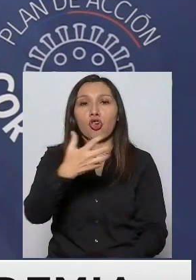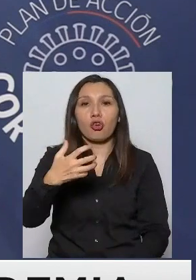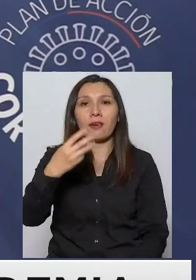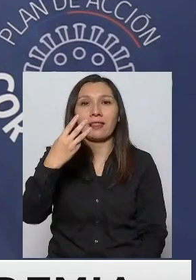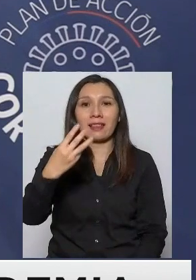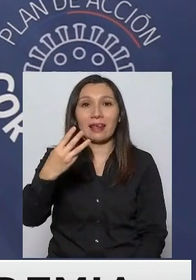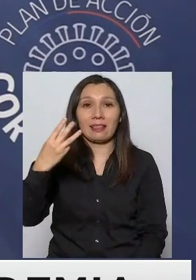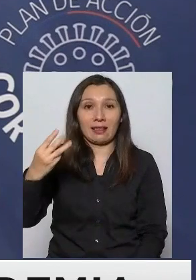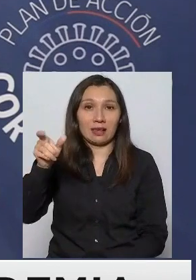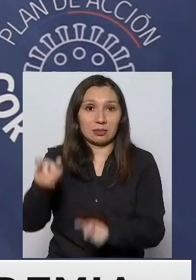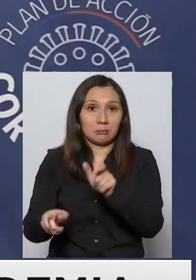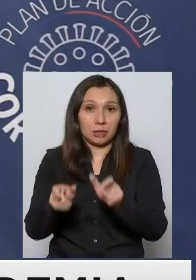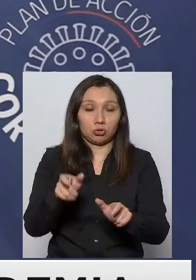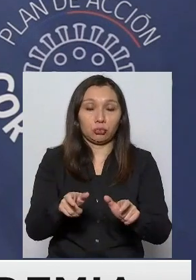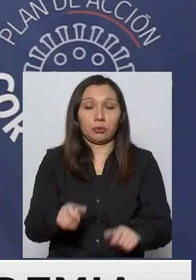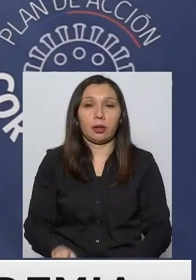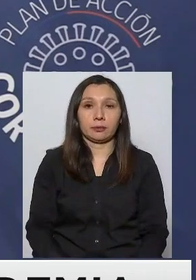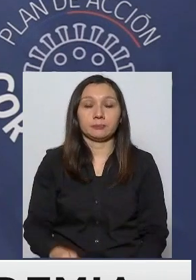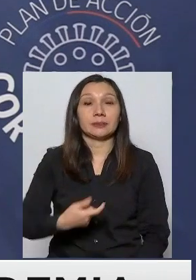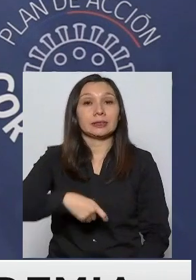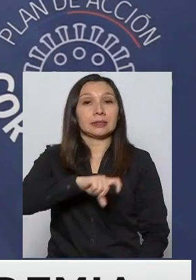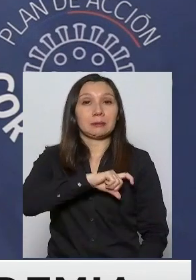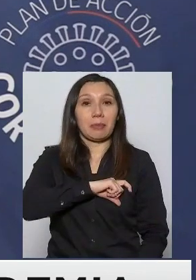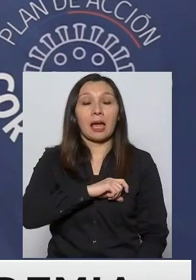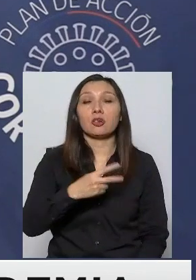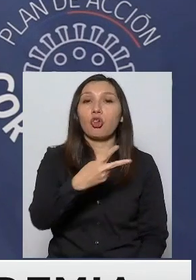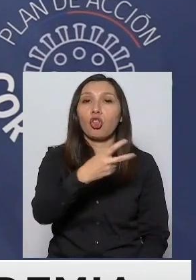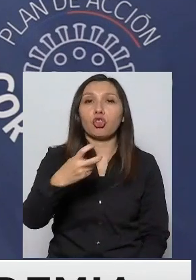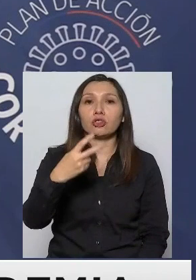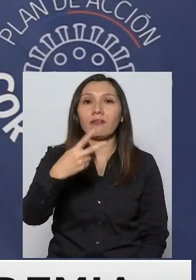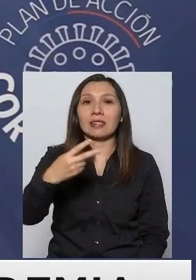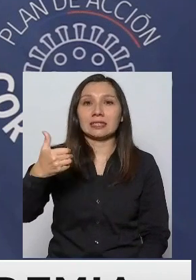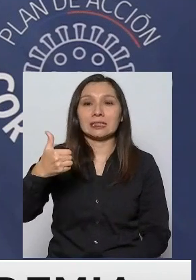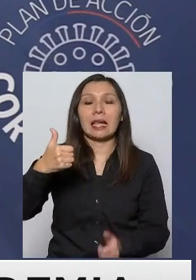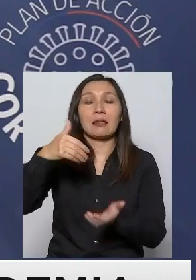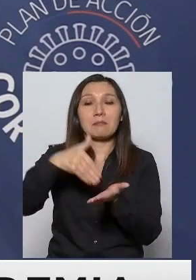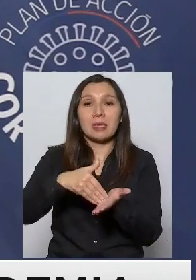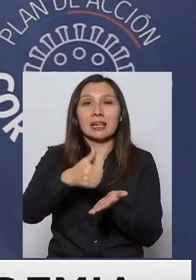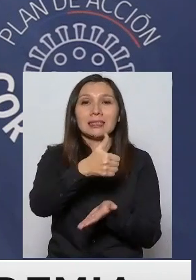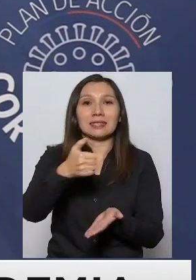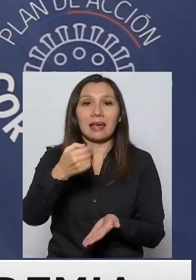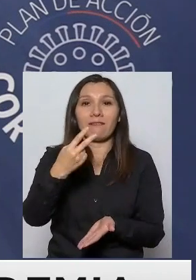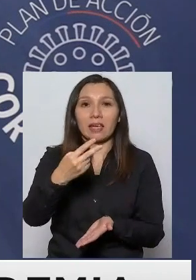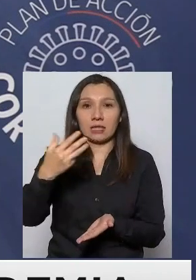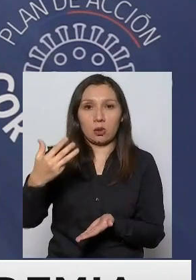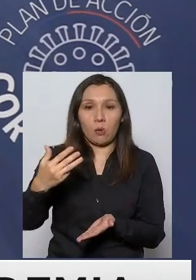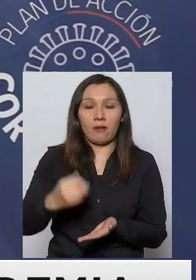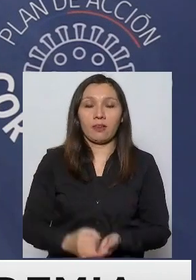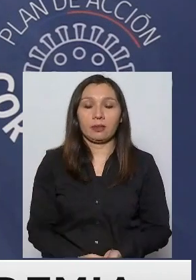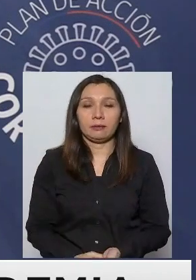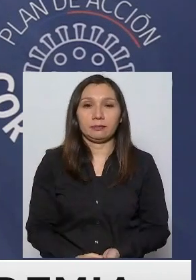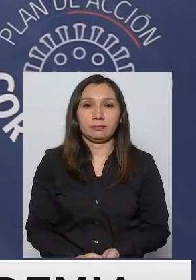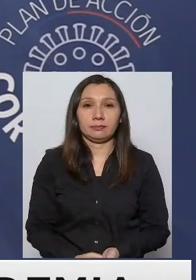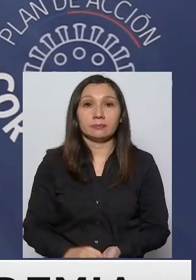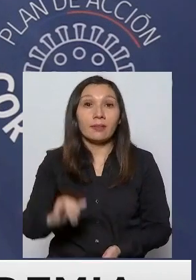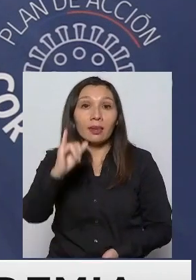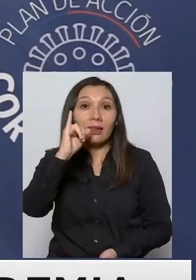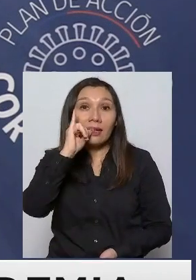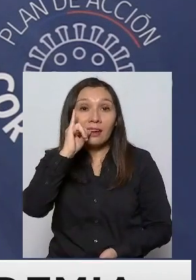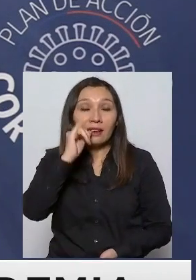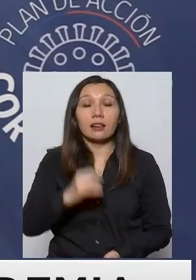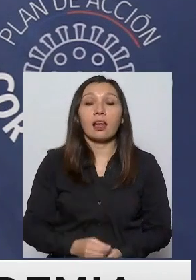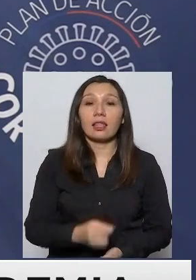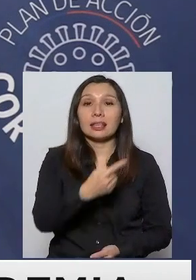933 españa' con 226 mil 629 italia